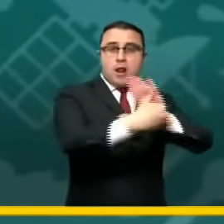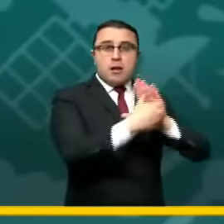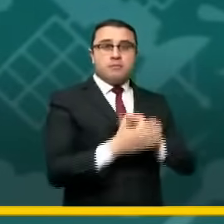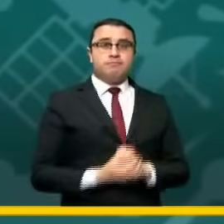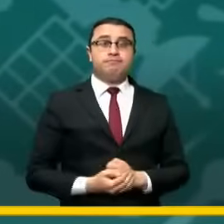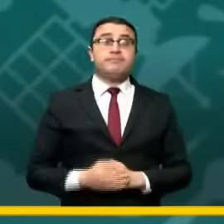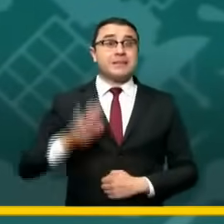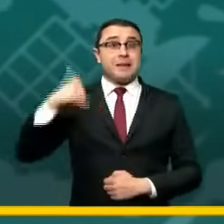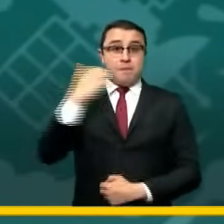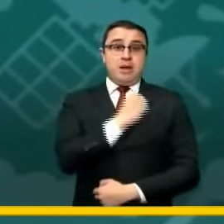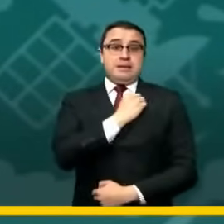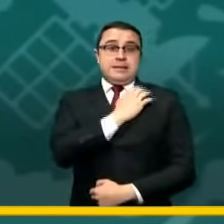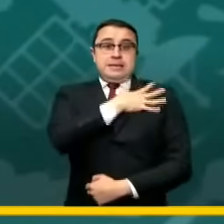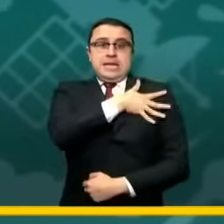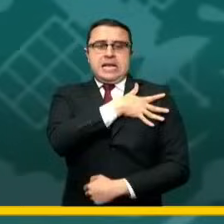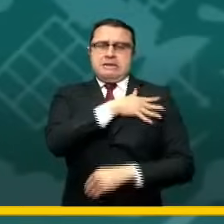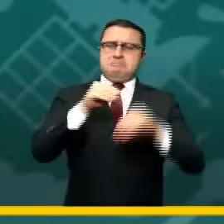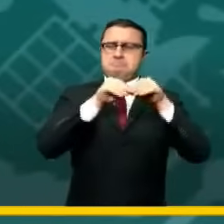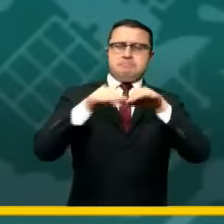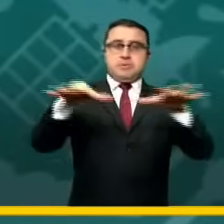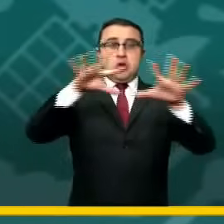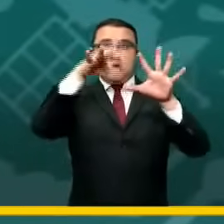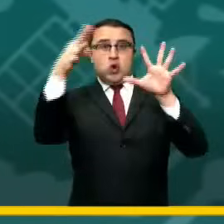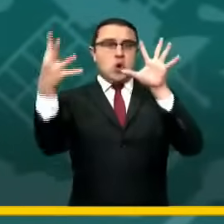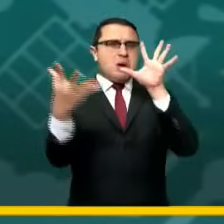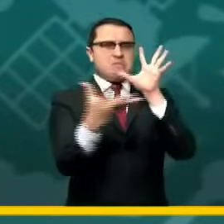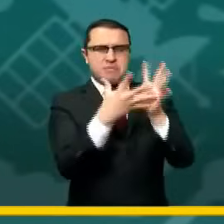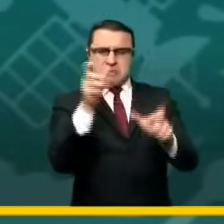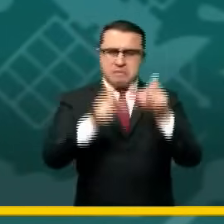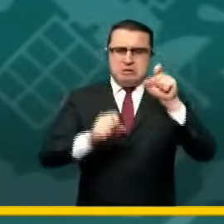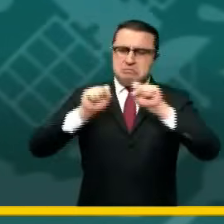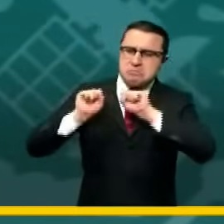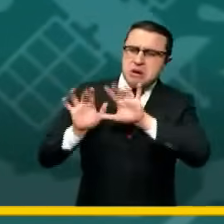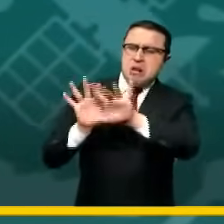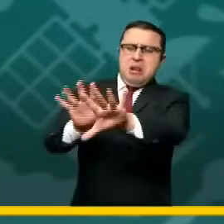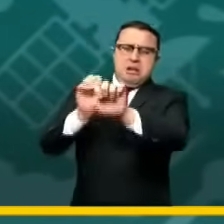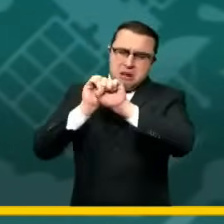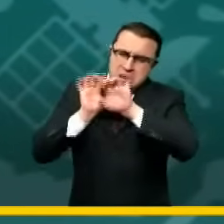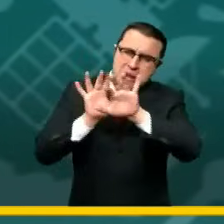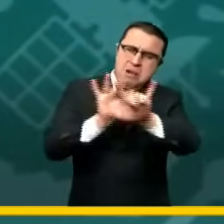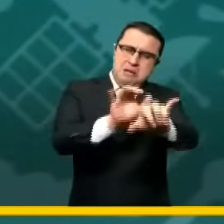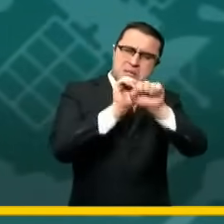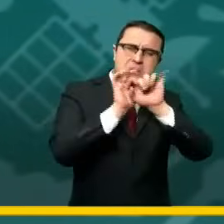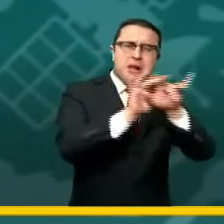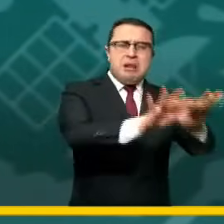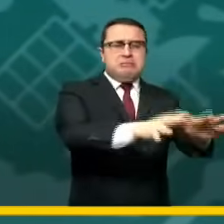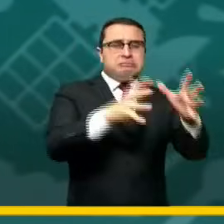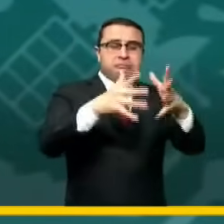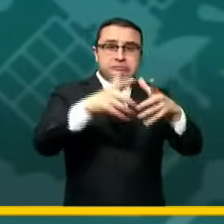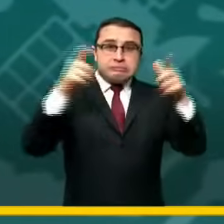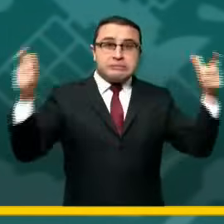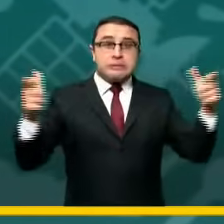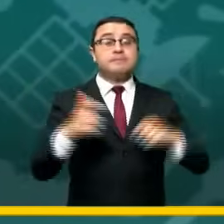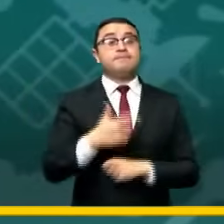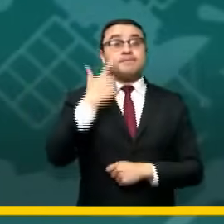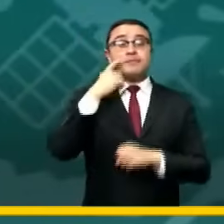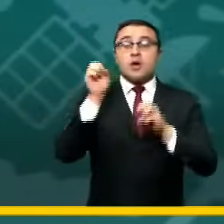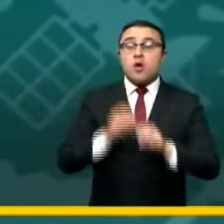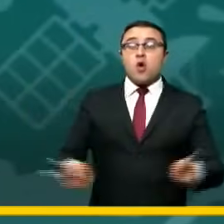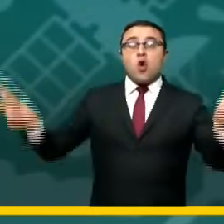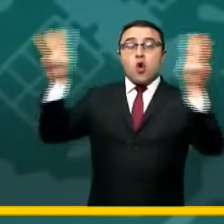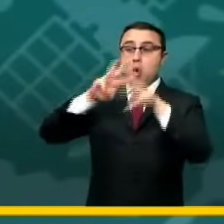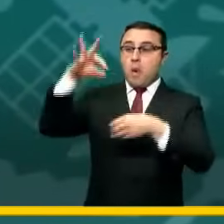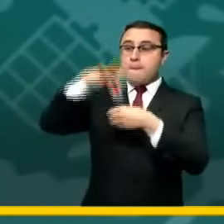Gaza generalizada sobre el éxodo creciente de nuestros pueblos. Las votaciones en las Naciones Unidas sobre